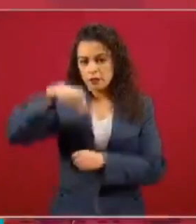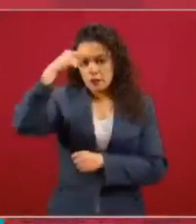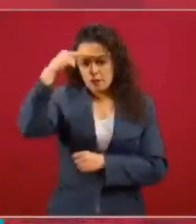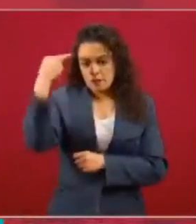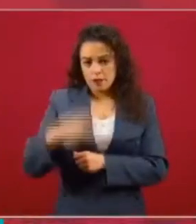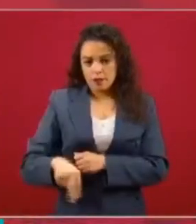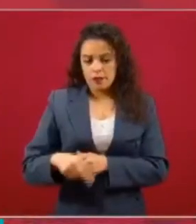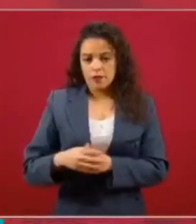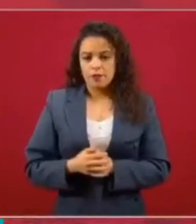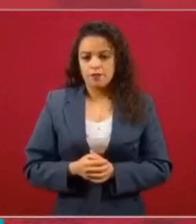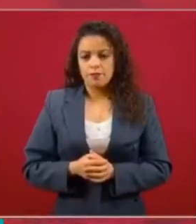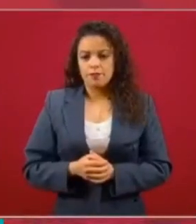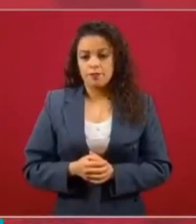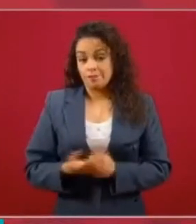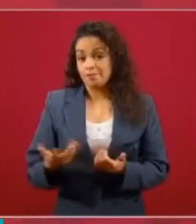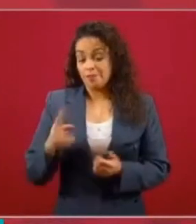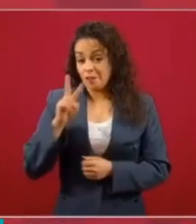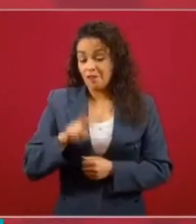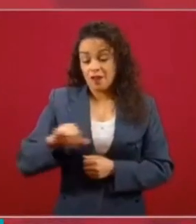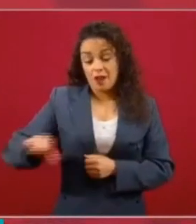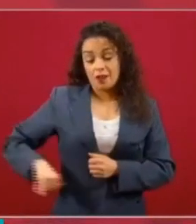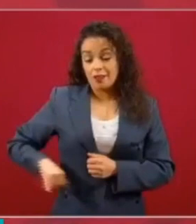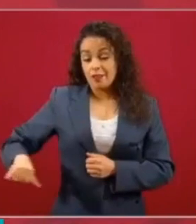¿Sí? Y fue también muy interesante